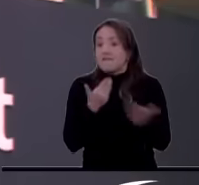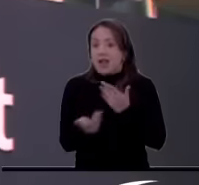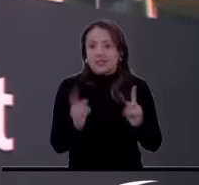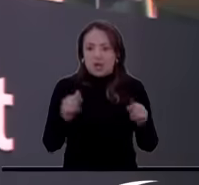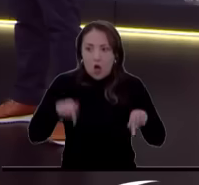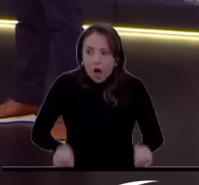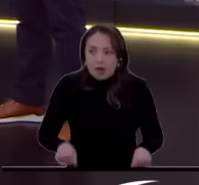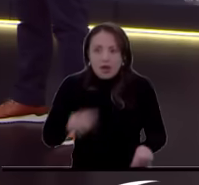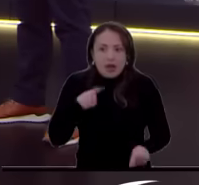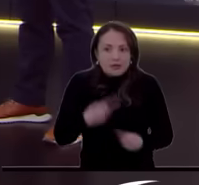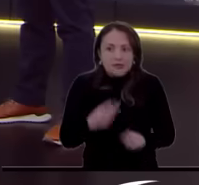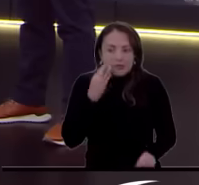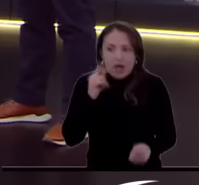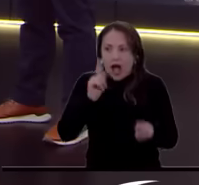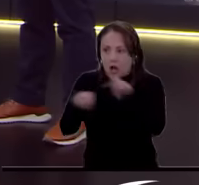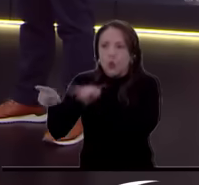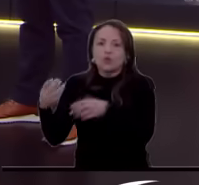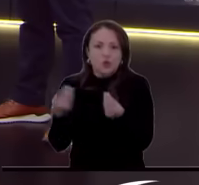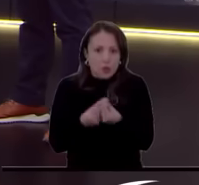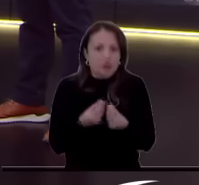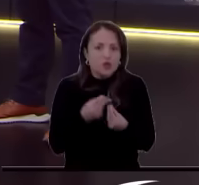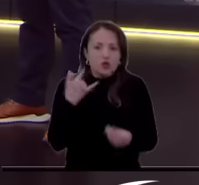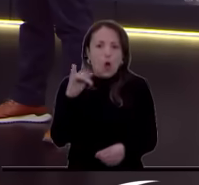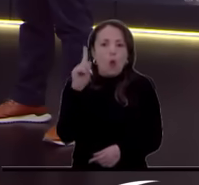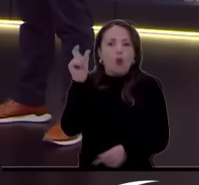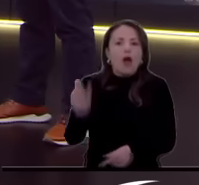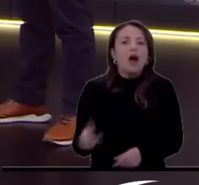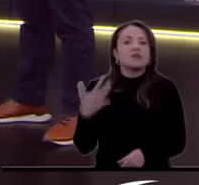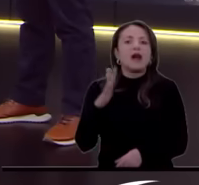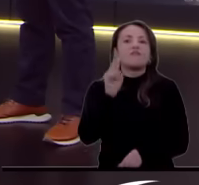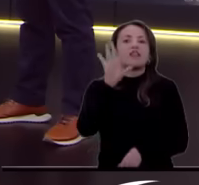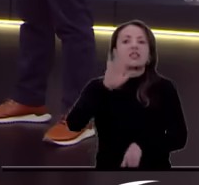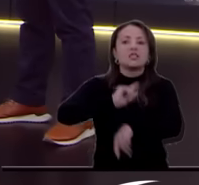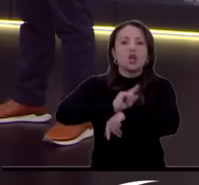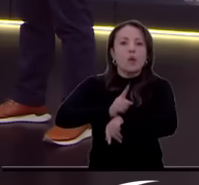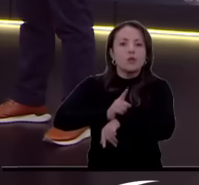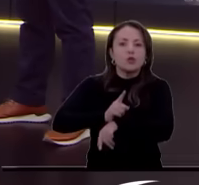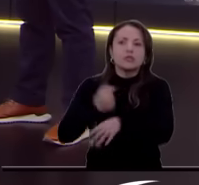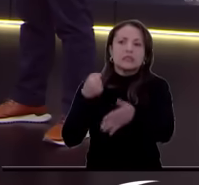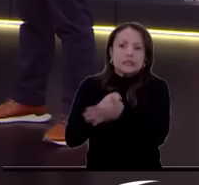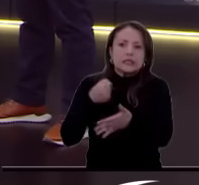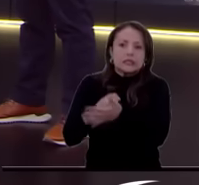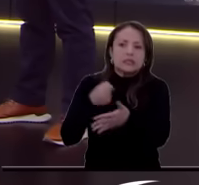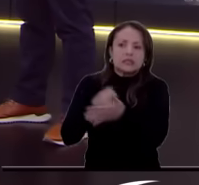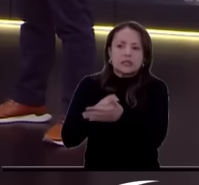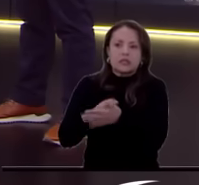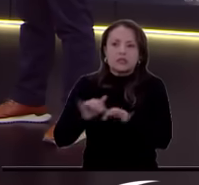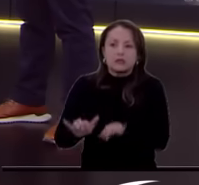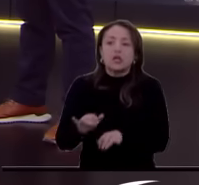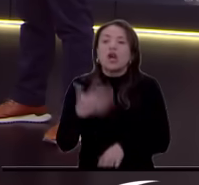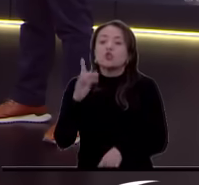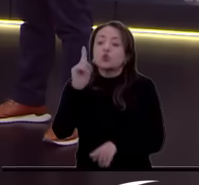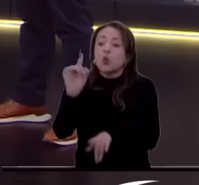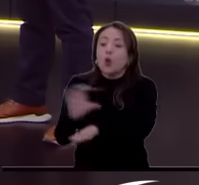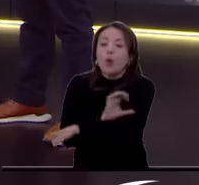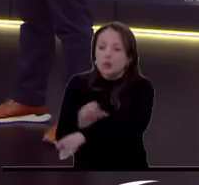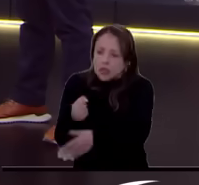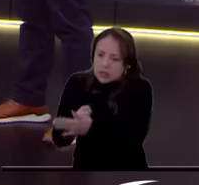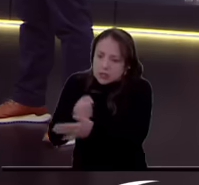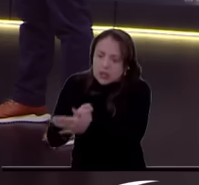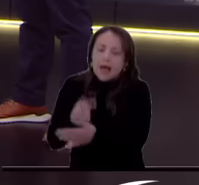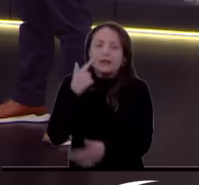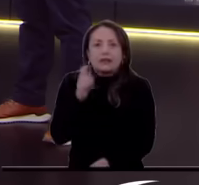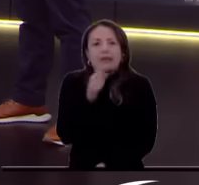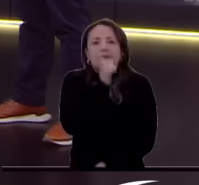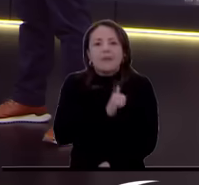el canal con algunos compañeros ya una compañera llevaba 25 minutos tratando de restablecer el servicio en solo una máquina Pero buen hay que tener paciencia